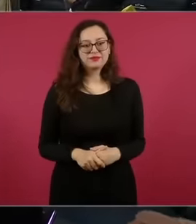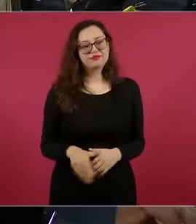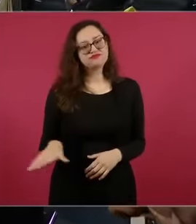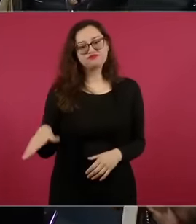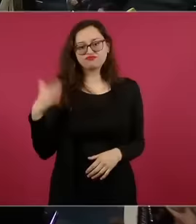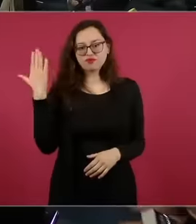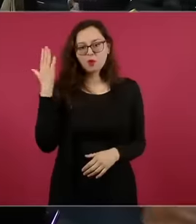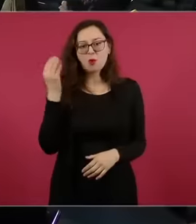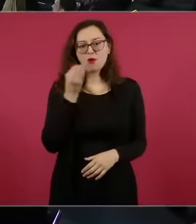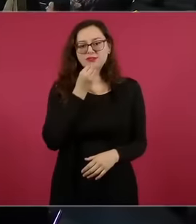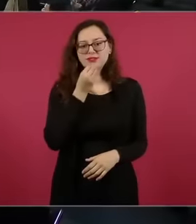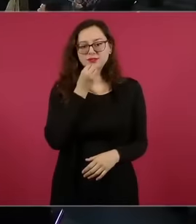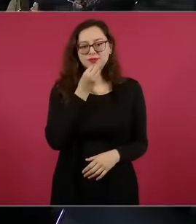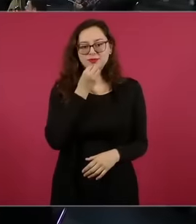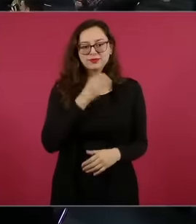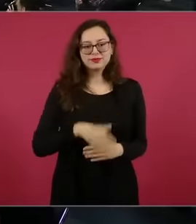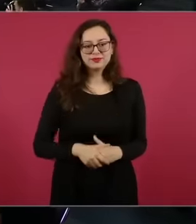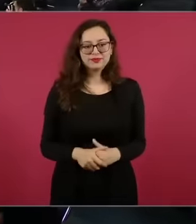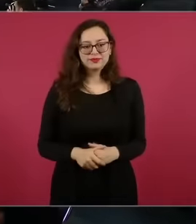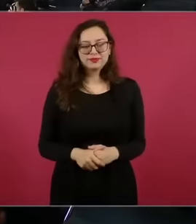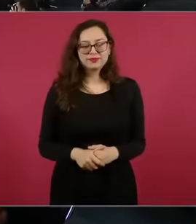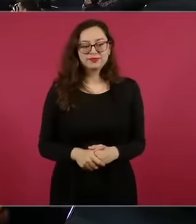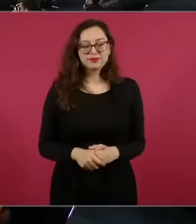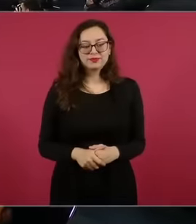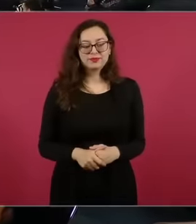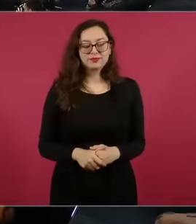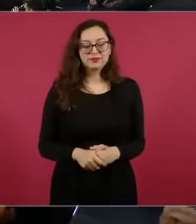Vámonos a desayunar.